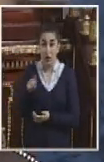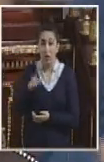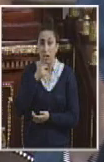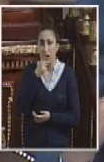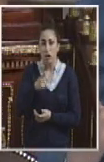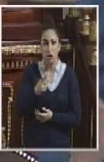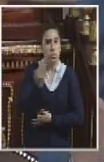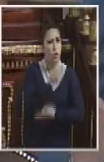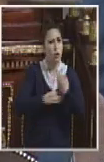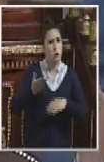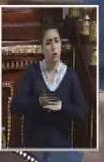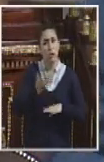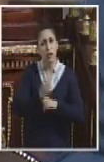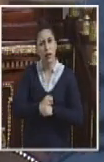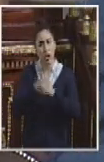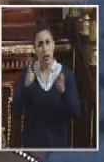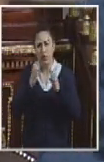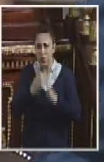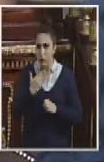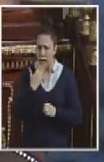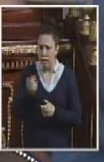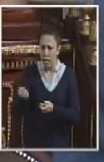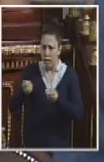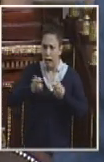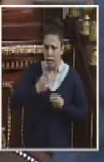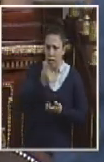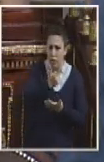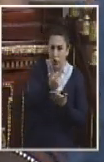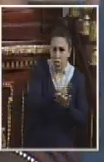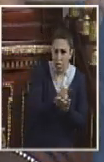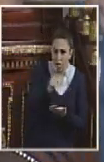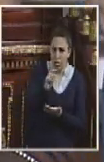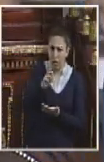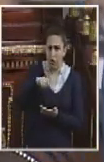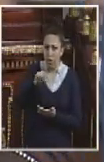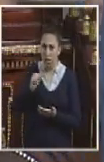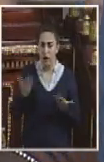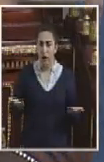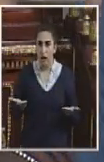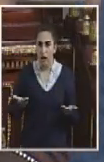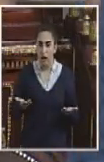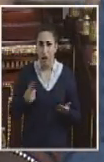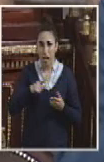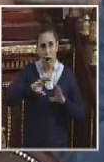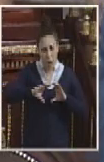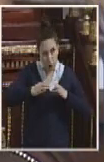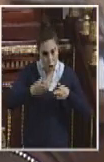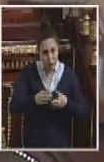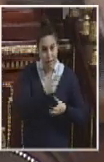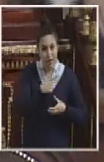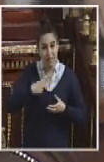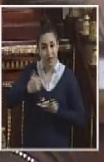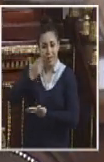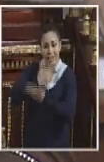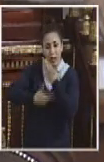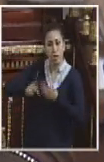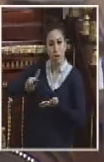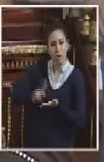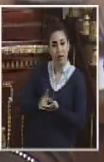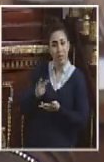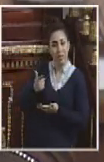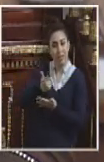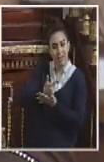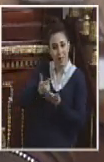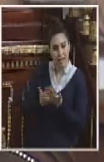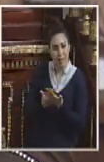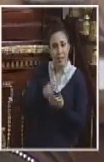está perfectamente bien que nos manden una terna. Este Congreso debe de regresar la terna a